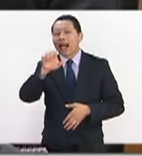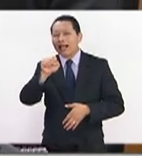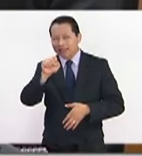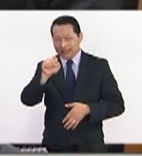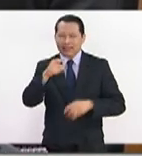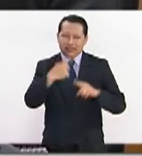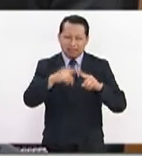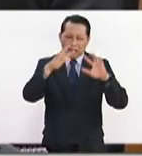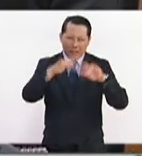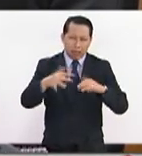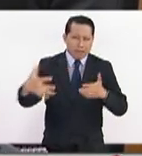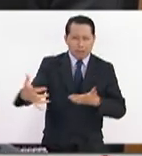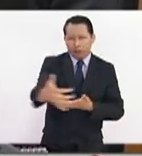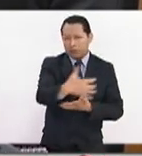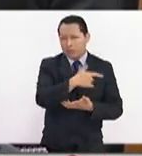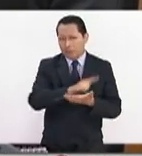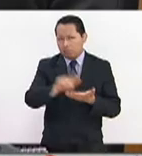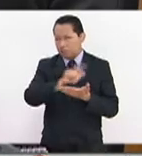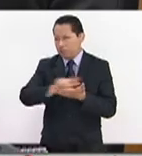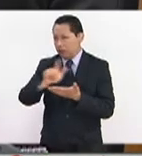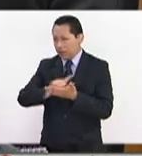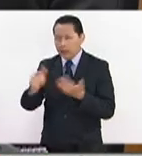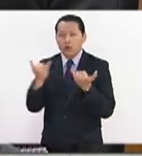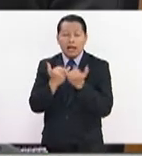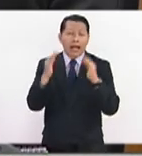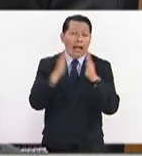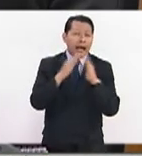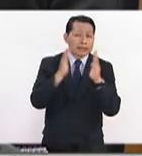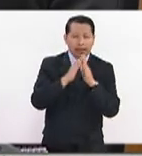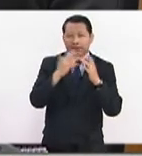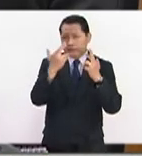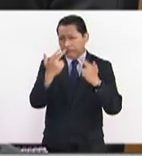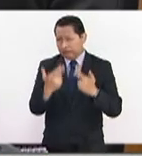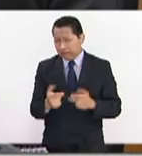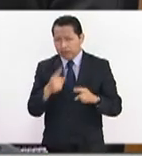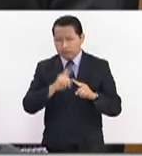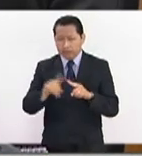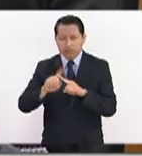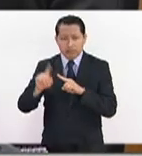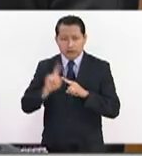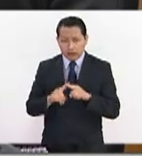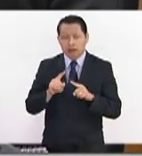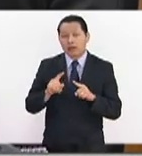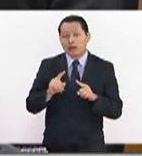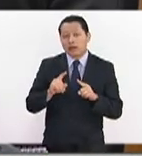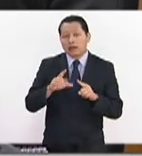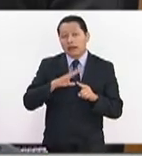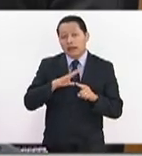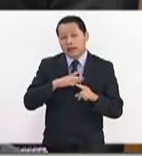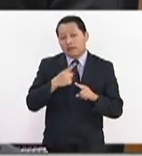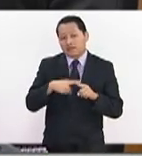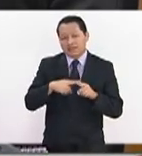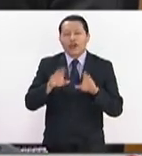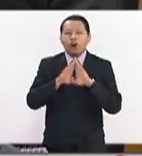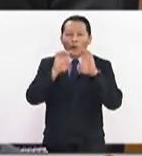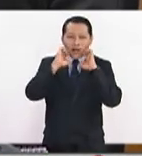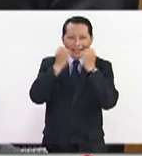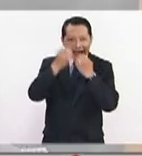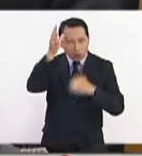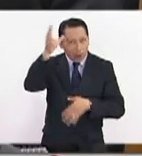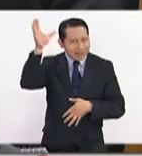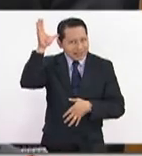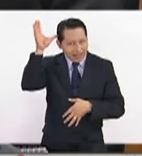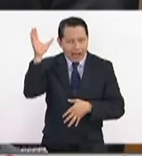de miles de casas demolidas, que es equivalente a varios estadios Azteca, que los llenáramos de